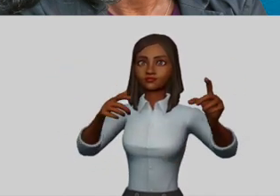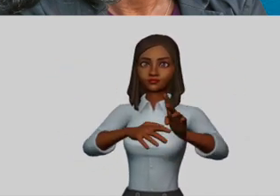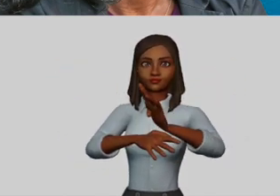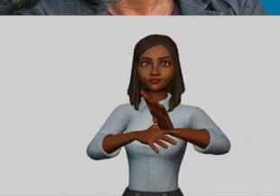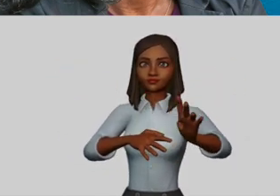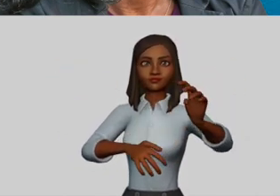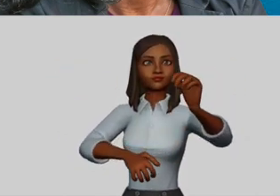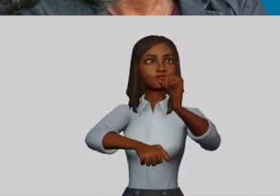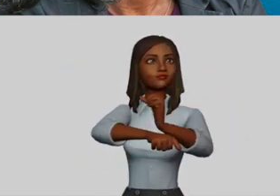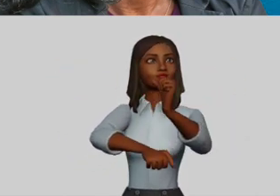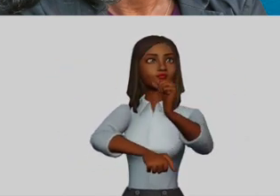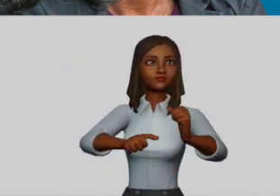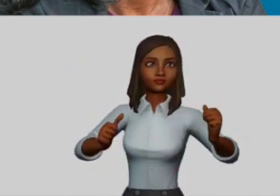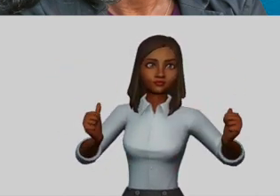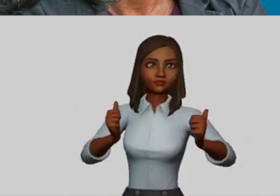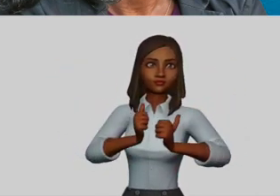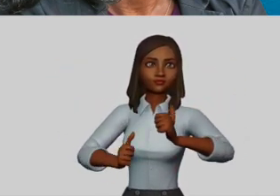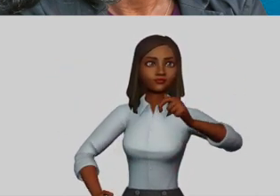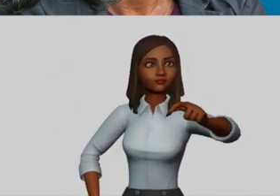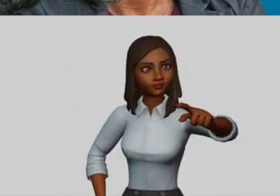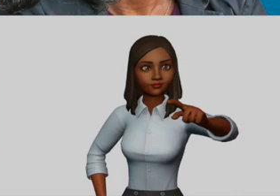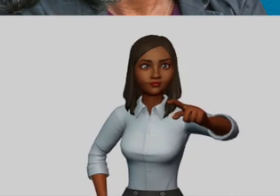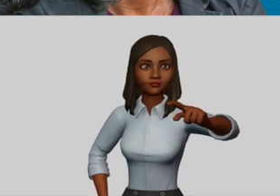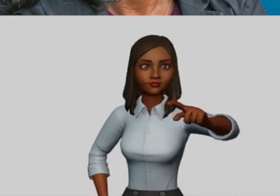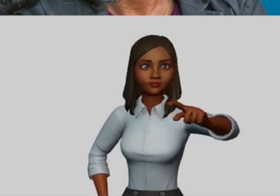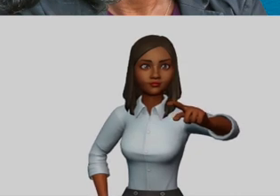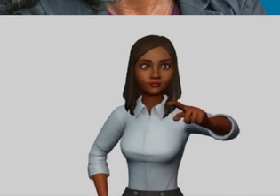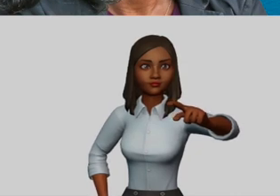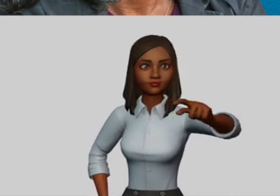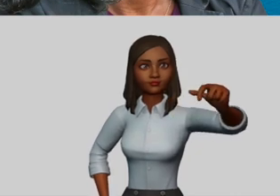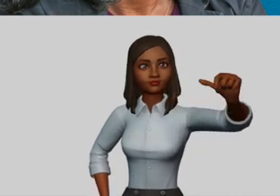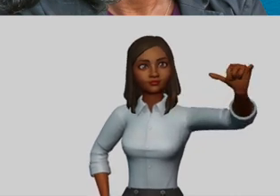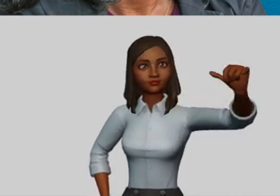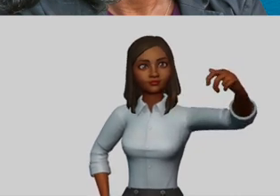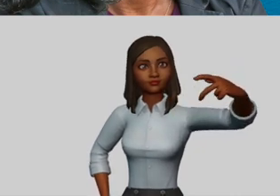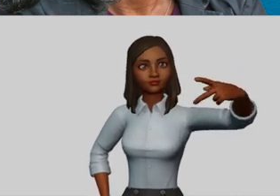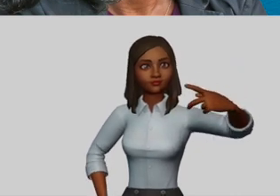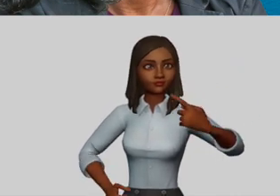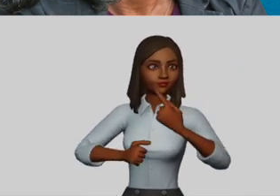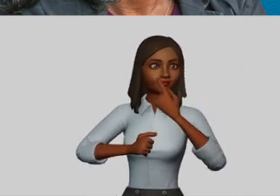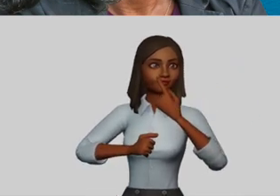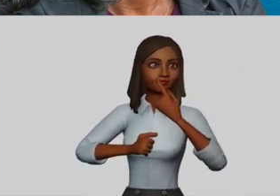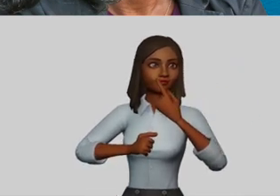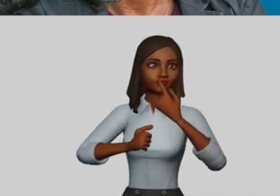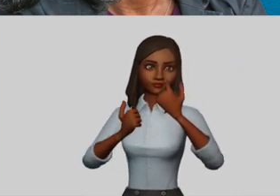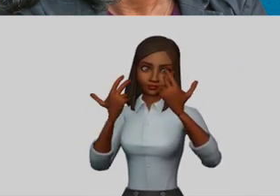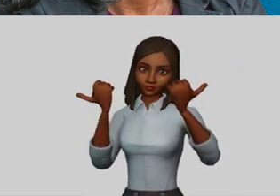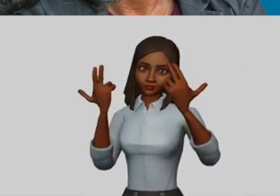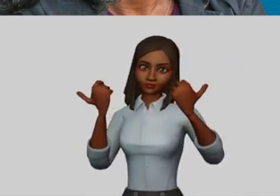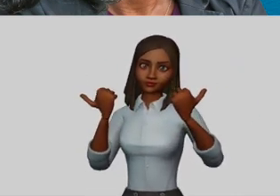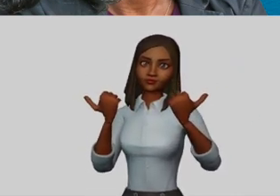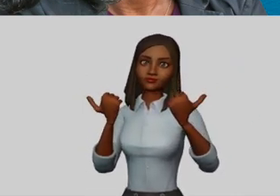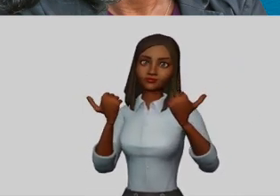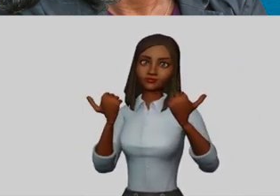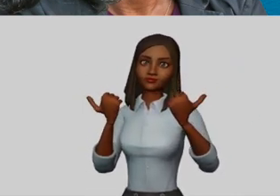Uh-huh. Entonces, esa es la, nosotros, o sea, ellos nos ayudan de cierta manera, pero nosotros también, o sea, nuestra tecnología